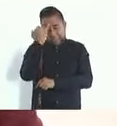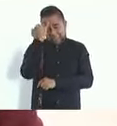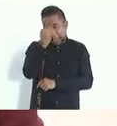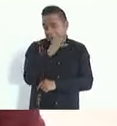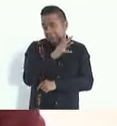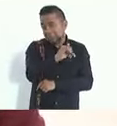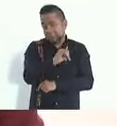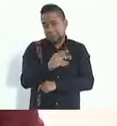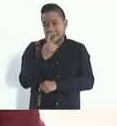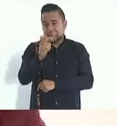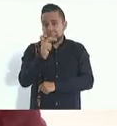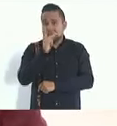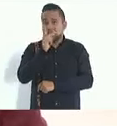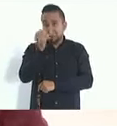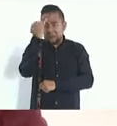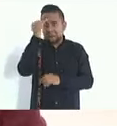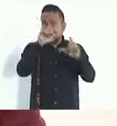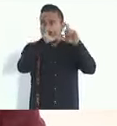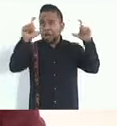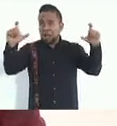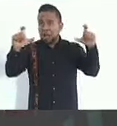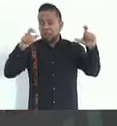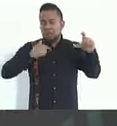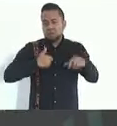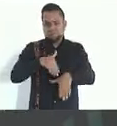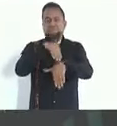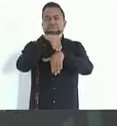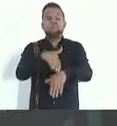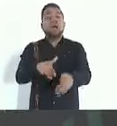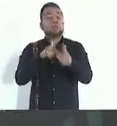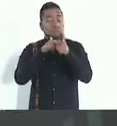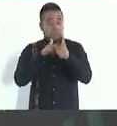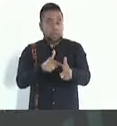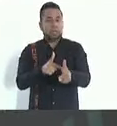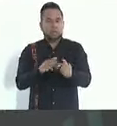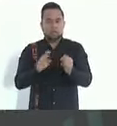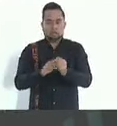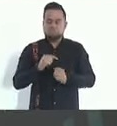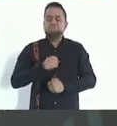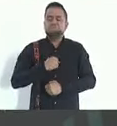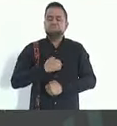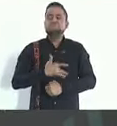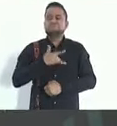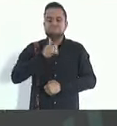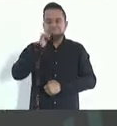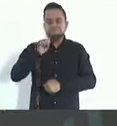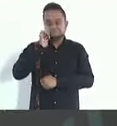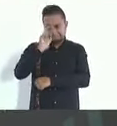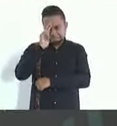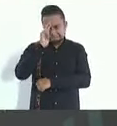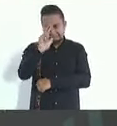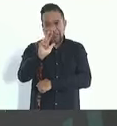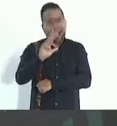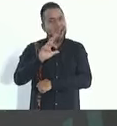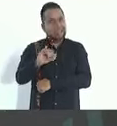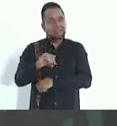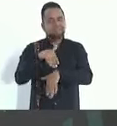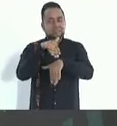ese principio lo tenemos que mantener en alto siempre